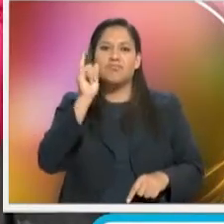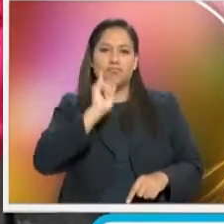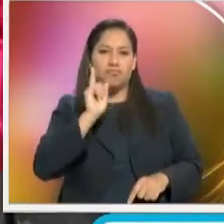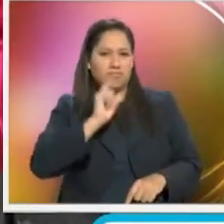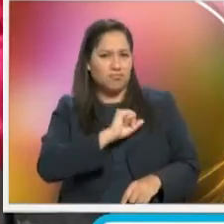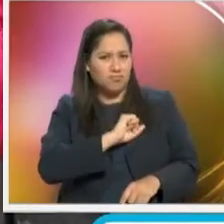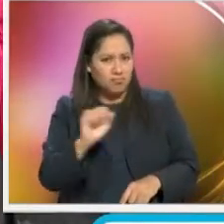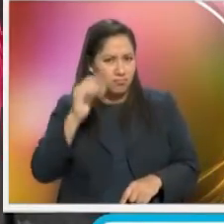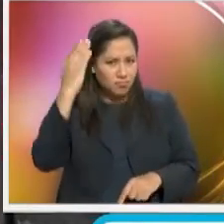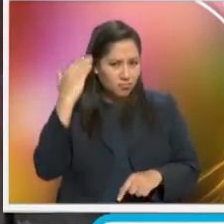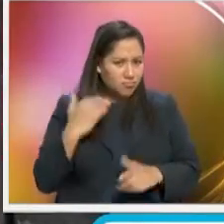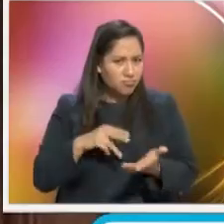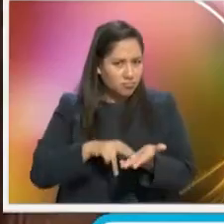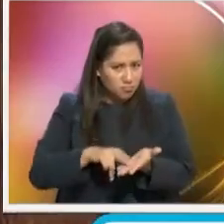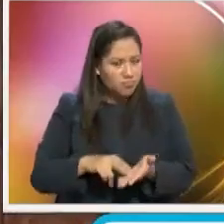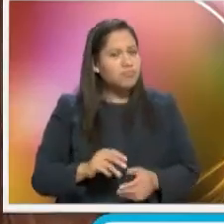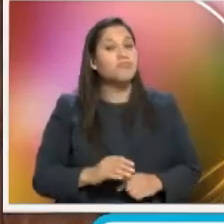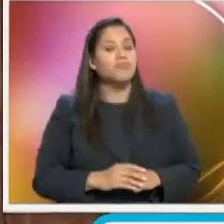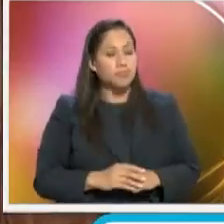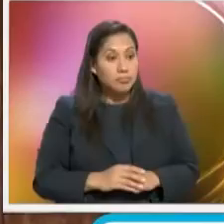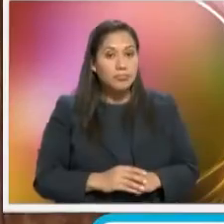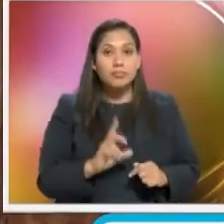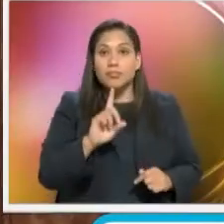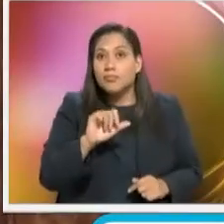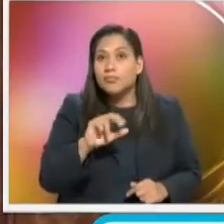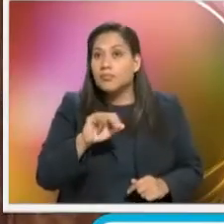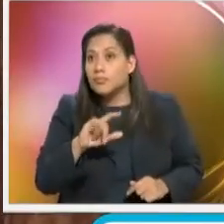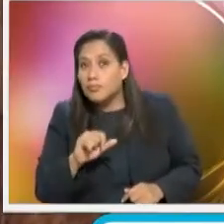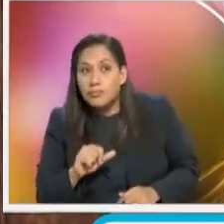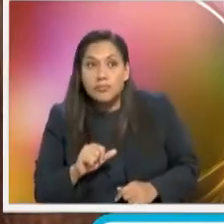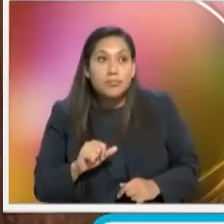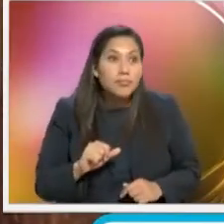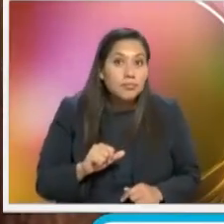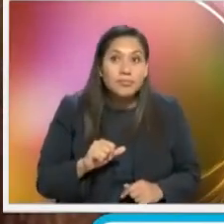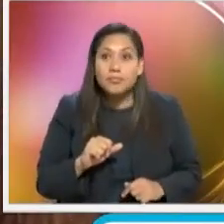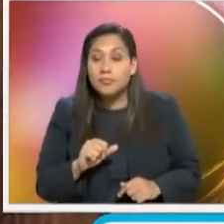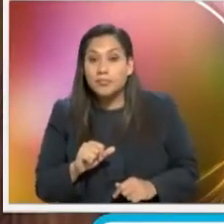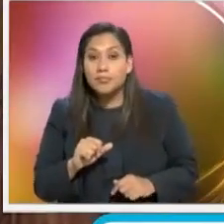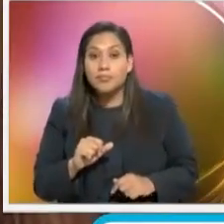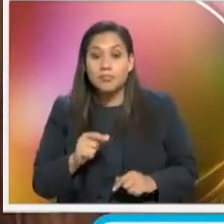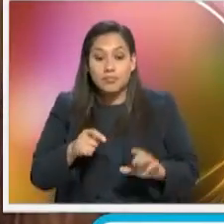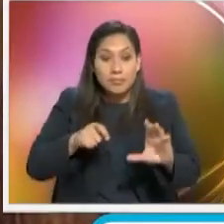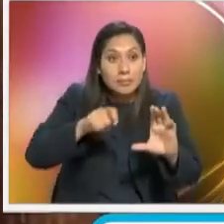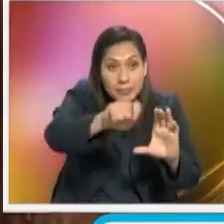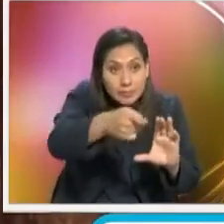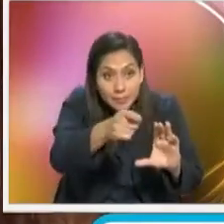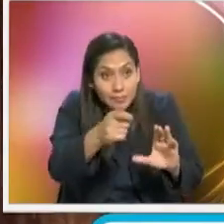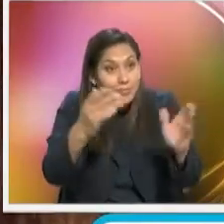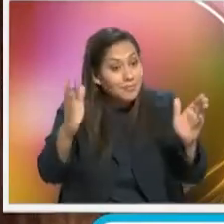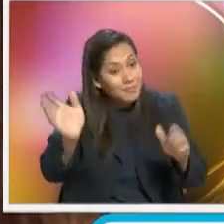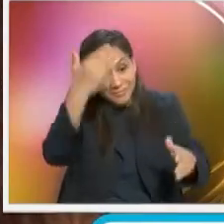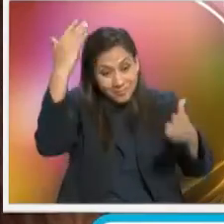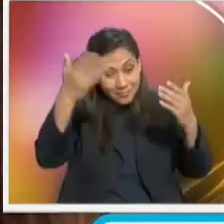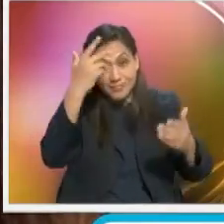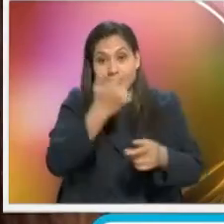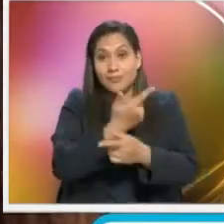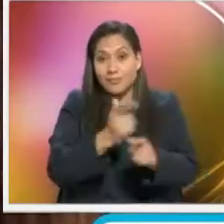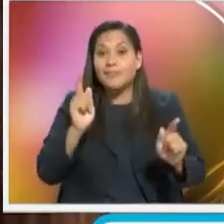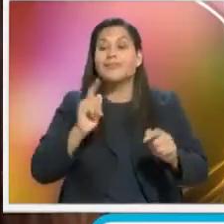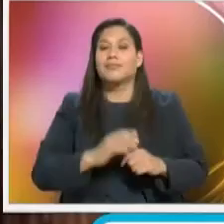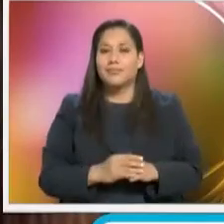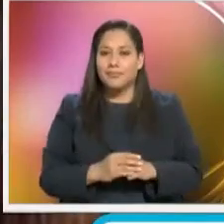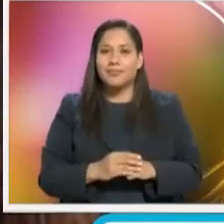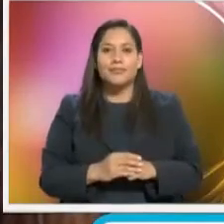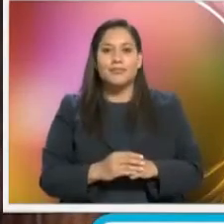esa terrible mujer. Y así lo hizo Daniela. Pero no solo liberó a los niños, sino que a partir de aquel momento